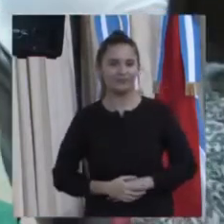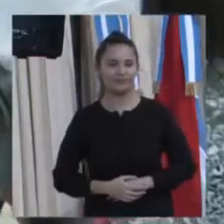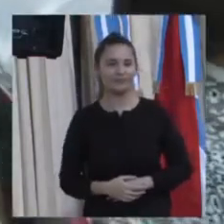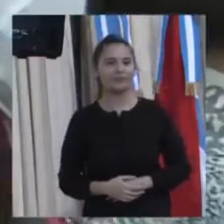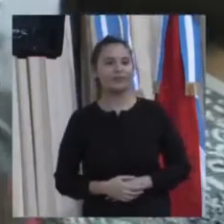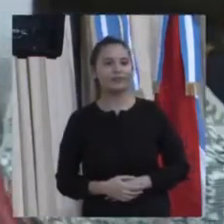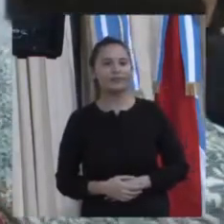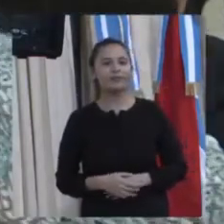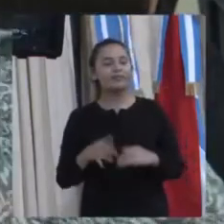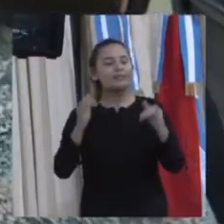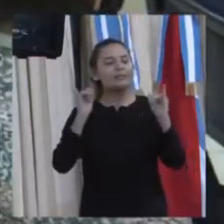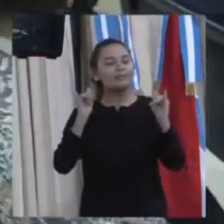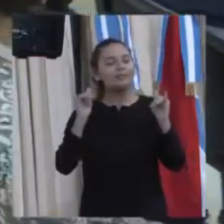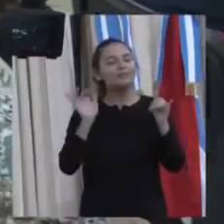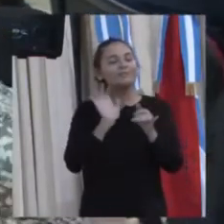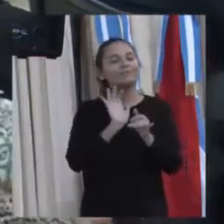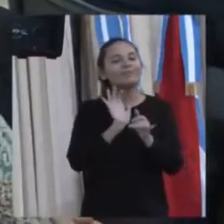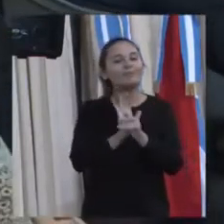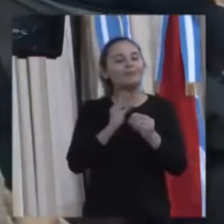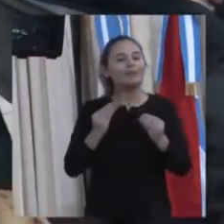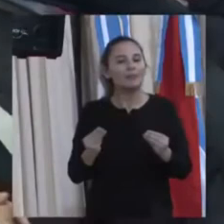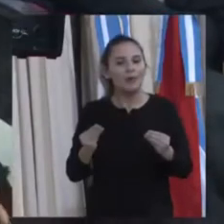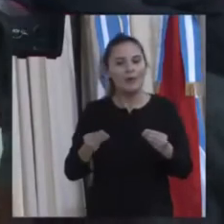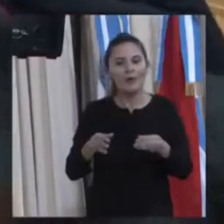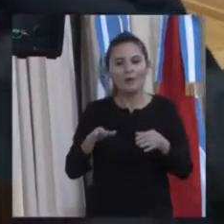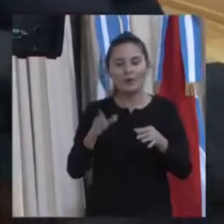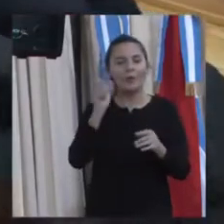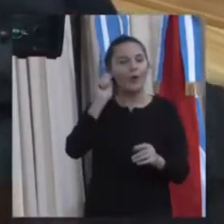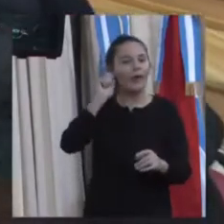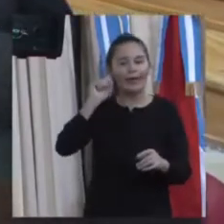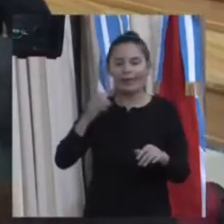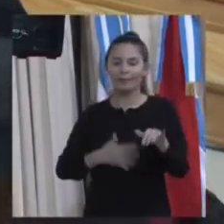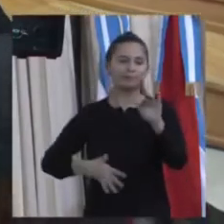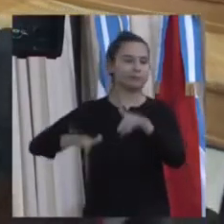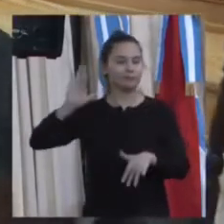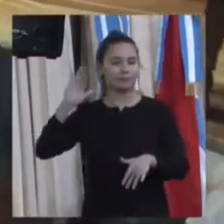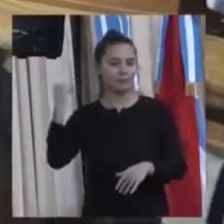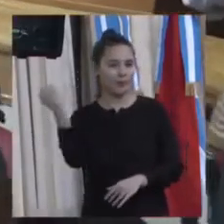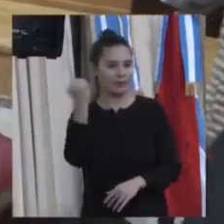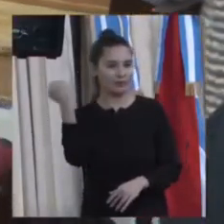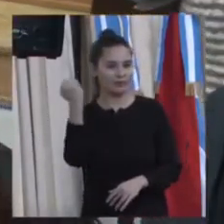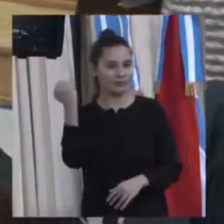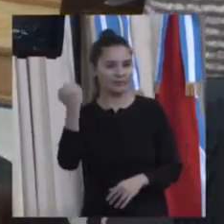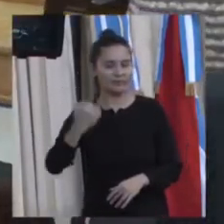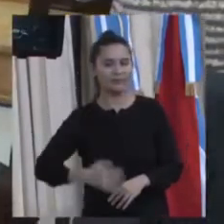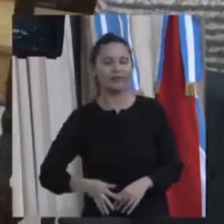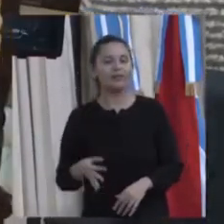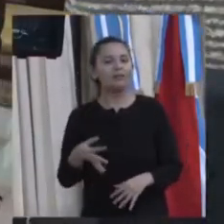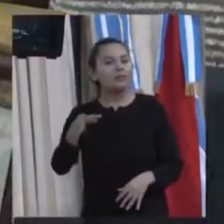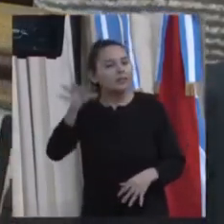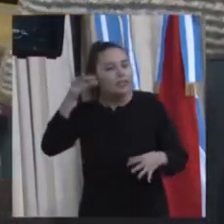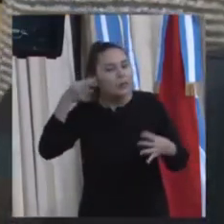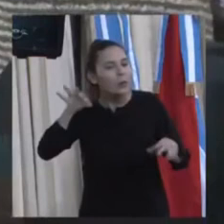A la juventud entendida como la edad heroica, ¿no?, la juventud que va a ser la única y